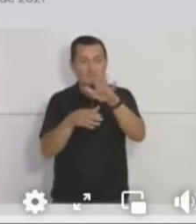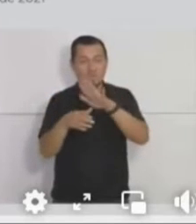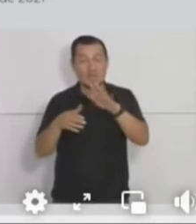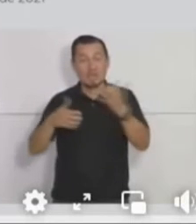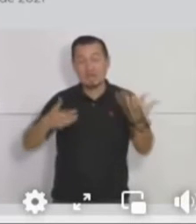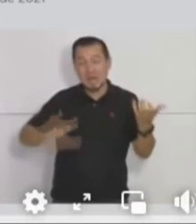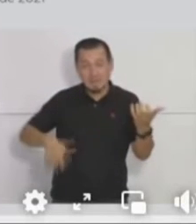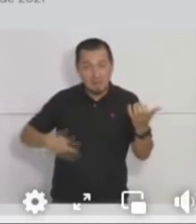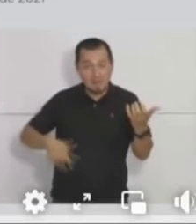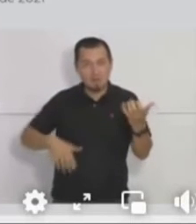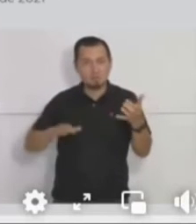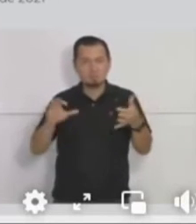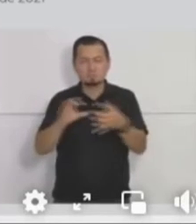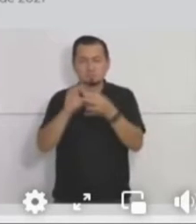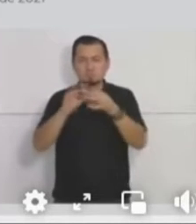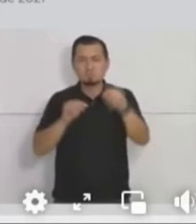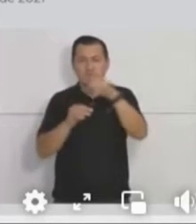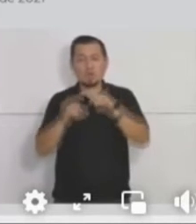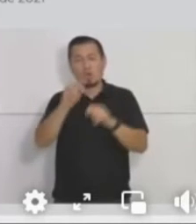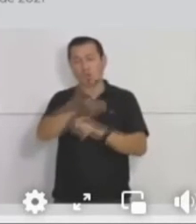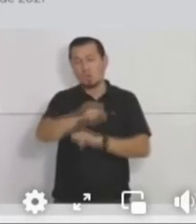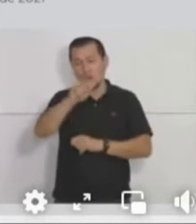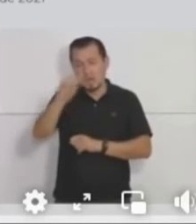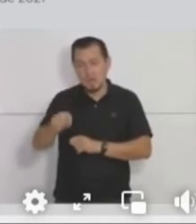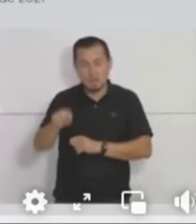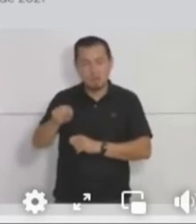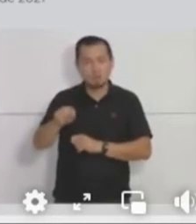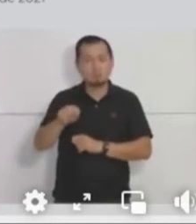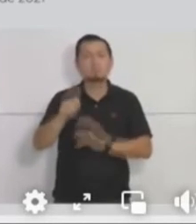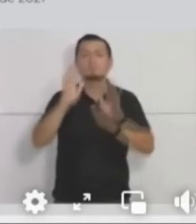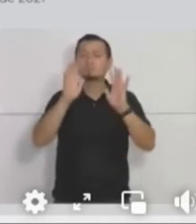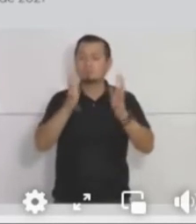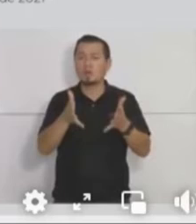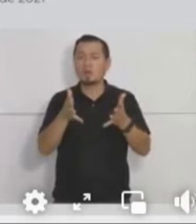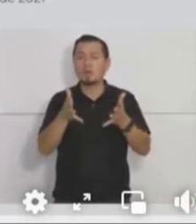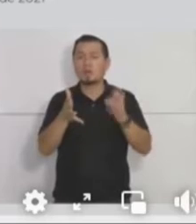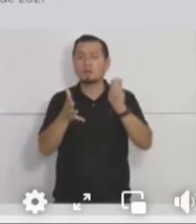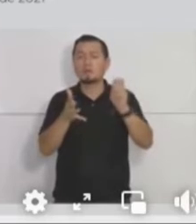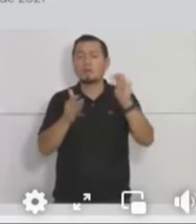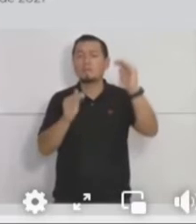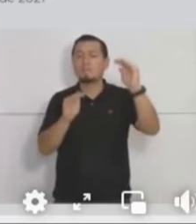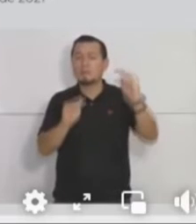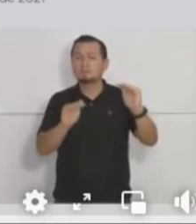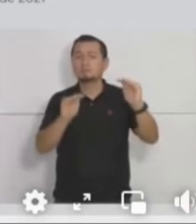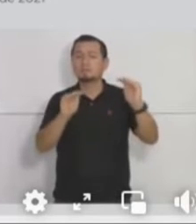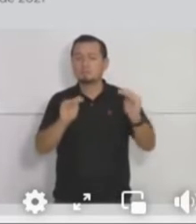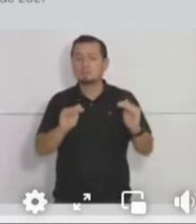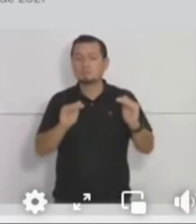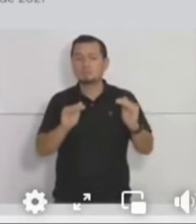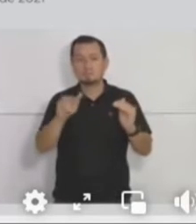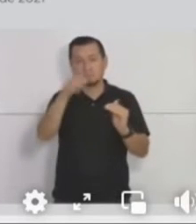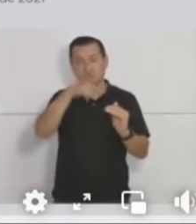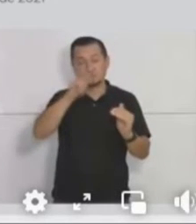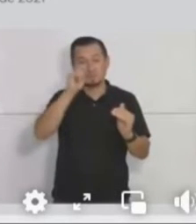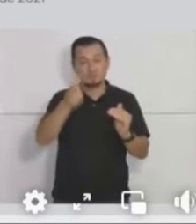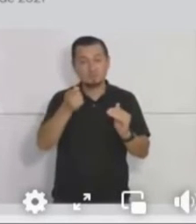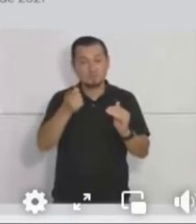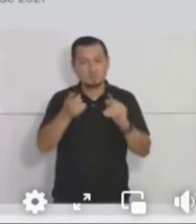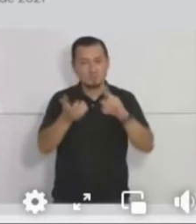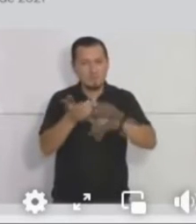Tlaquepaque, Tonalá han bajado. Por ejemplo, Guadalajara traía